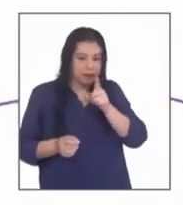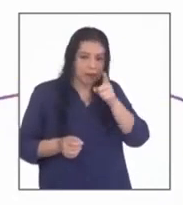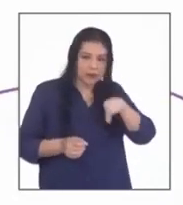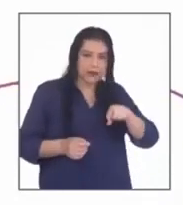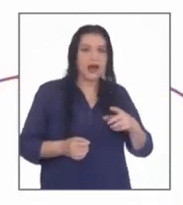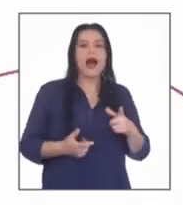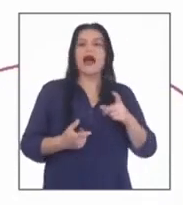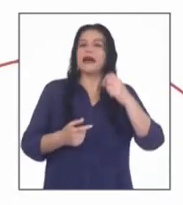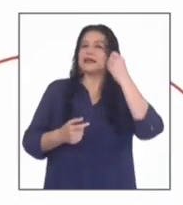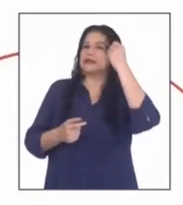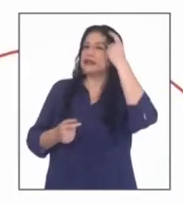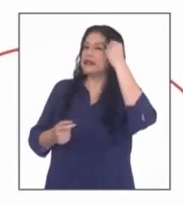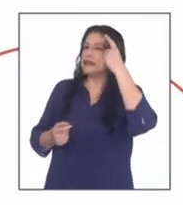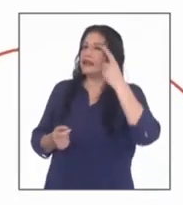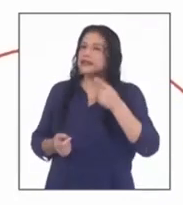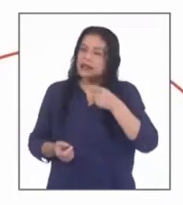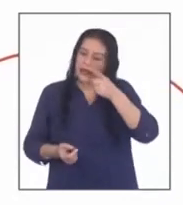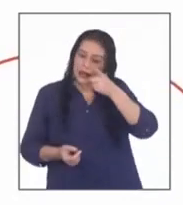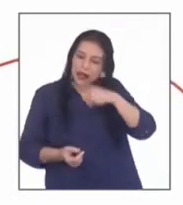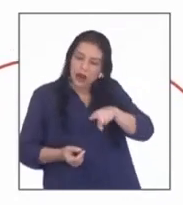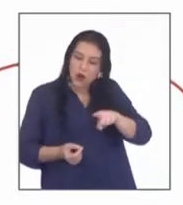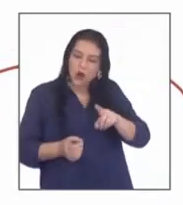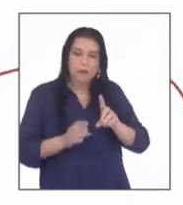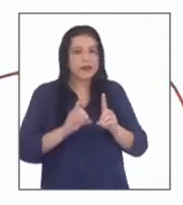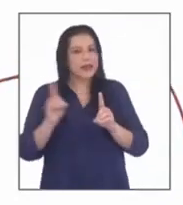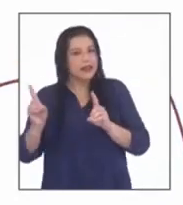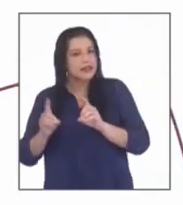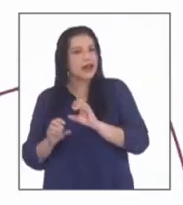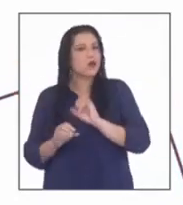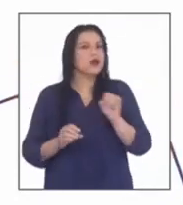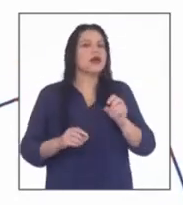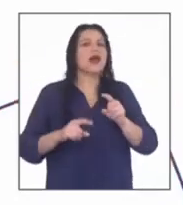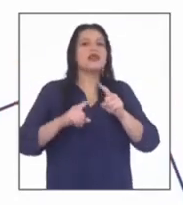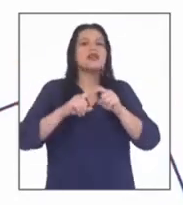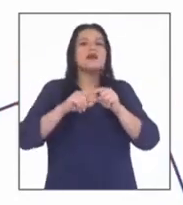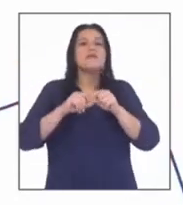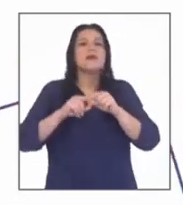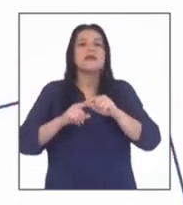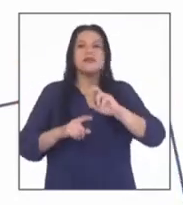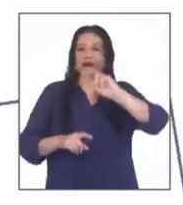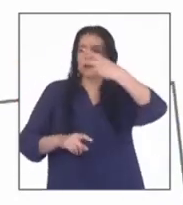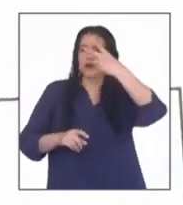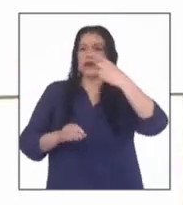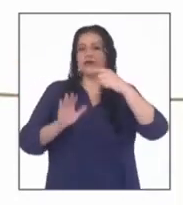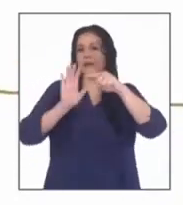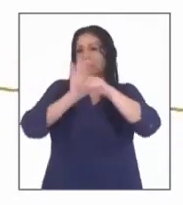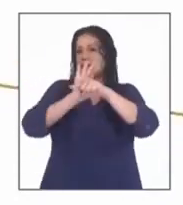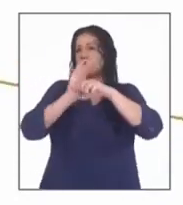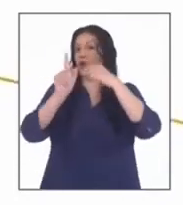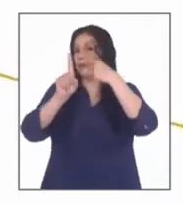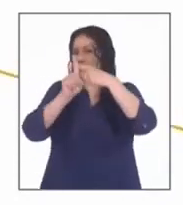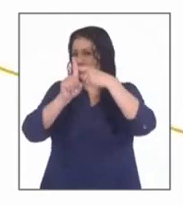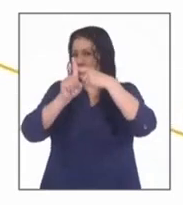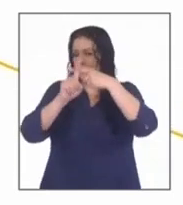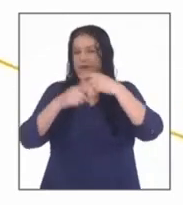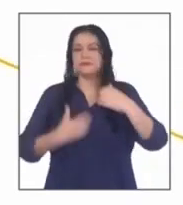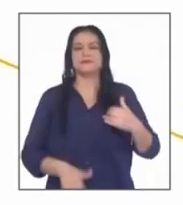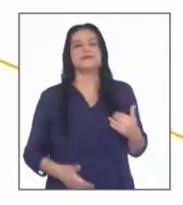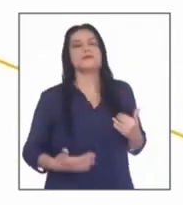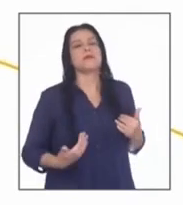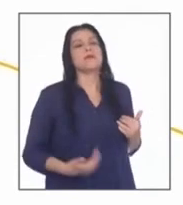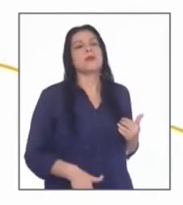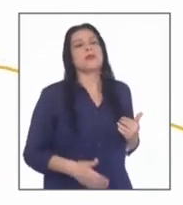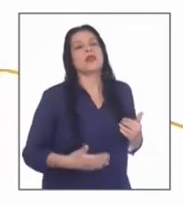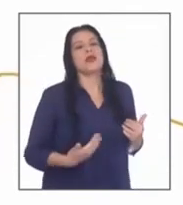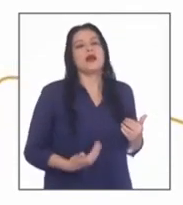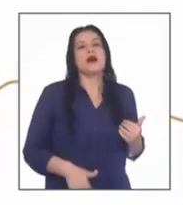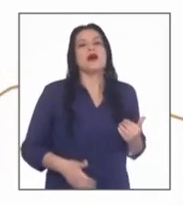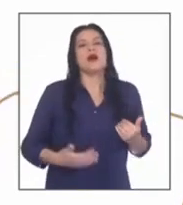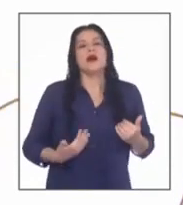entiende, profesora, que la coma corre hacia derecha o izquierda según el signo del exponente.